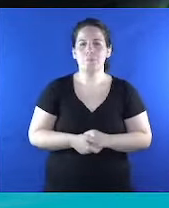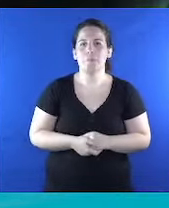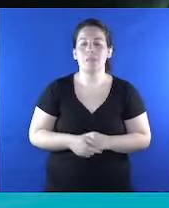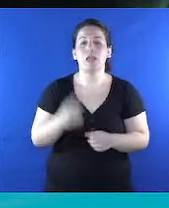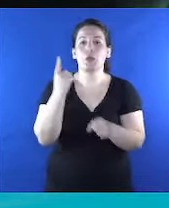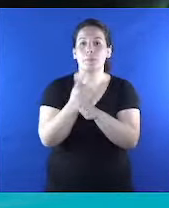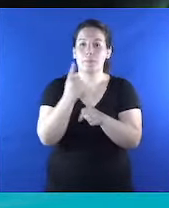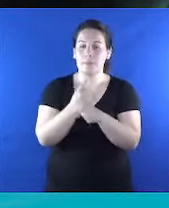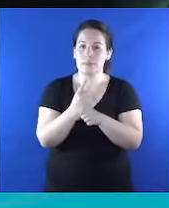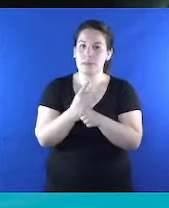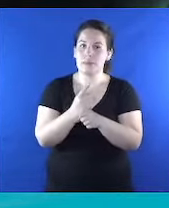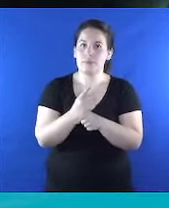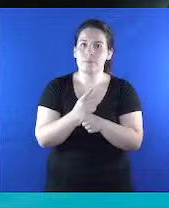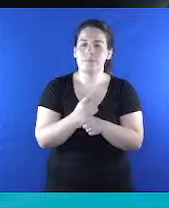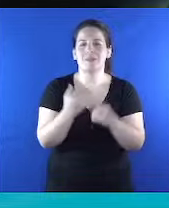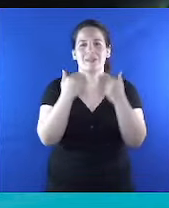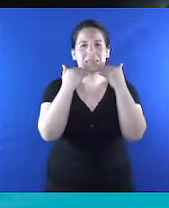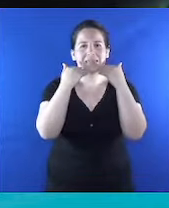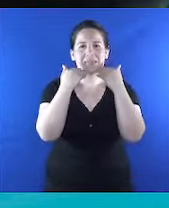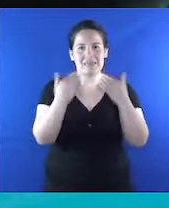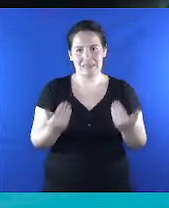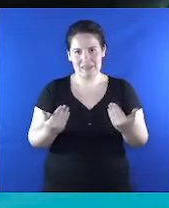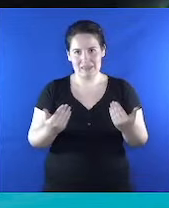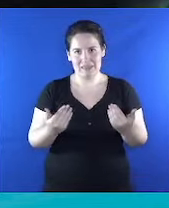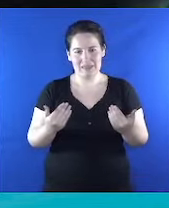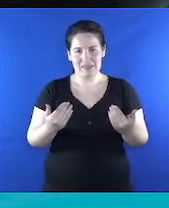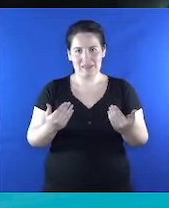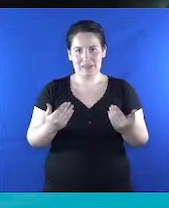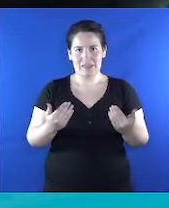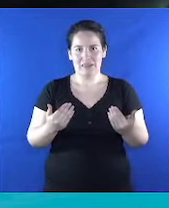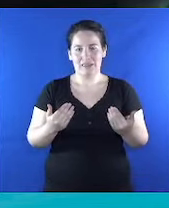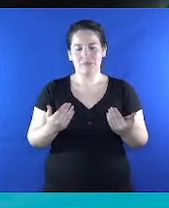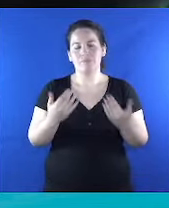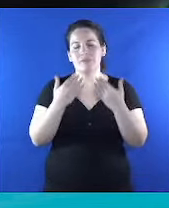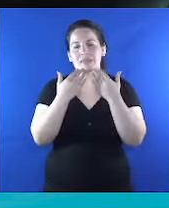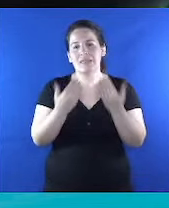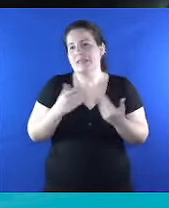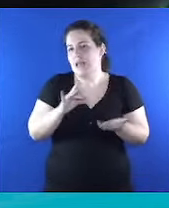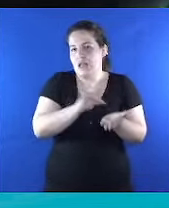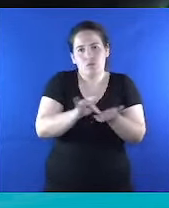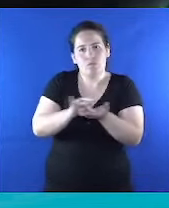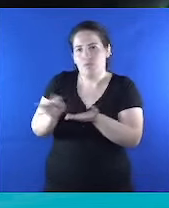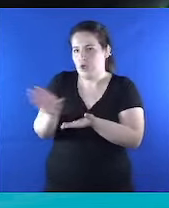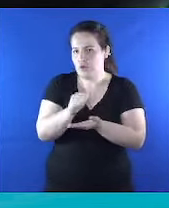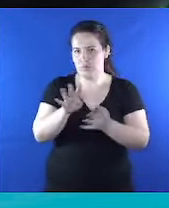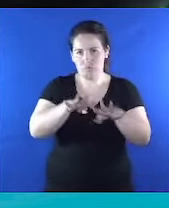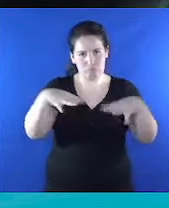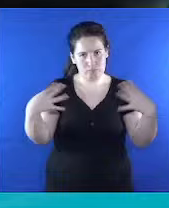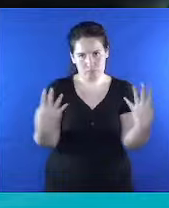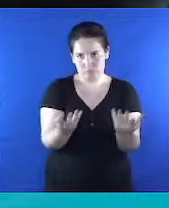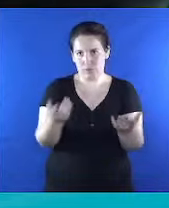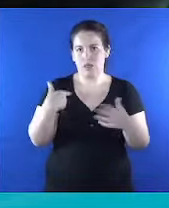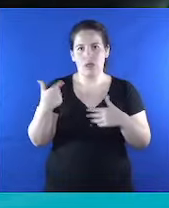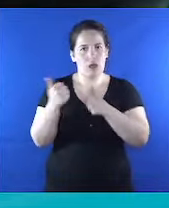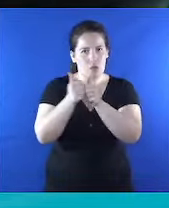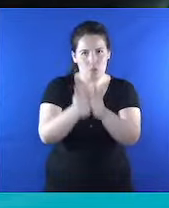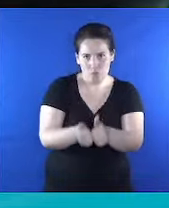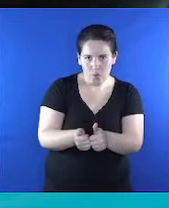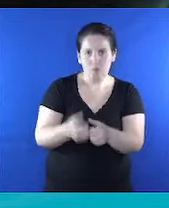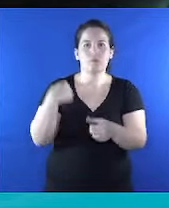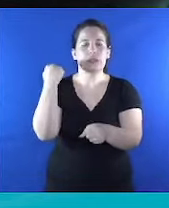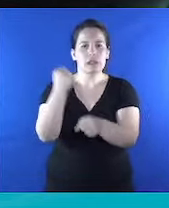primer lugar Quiero agradecer a a todos los diputados y diputadas de esta cámara que que han acompañado y que